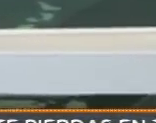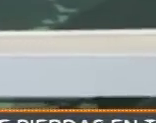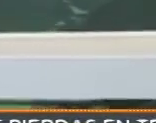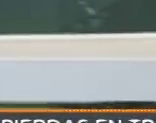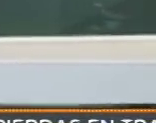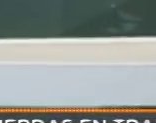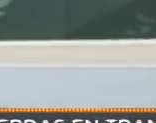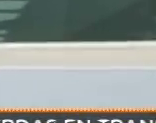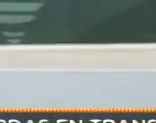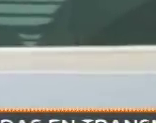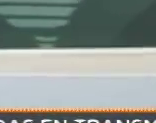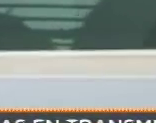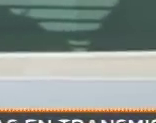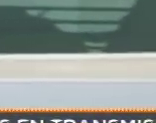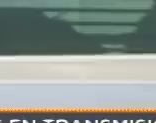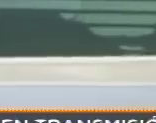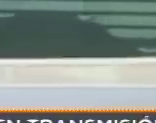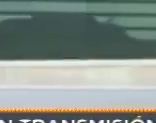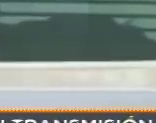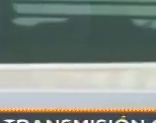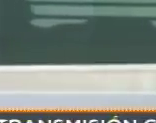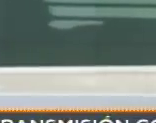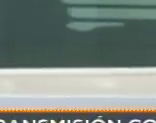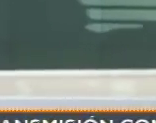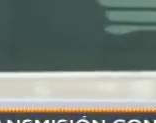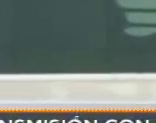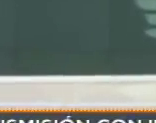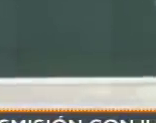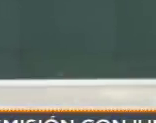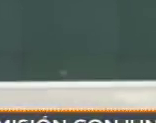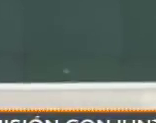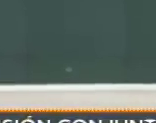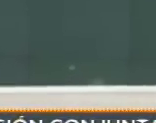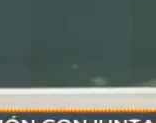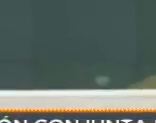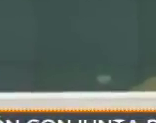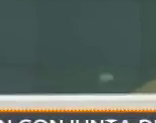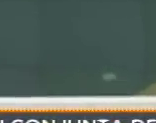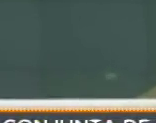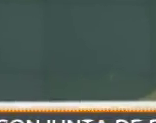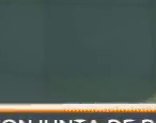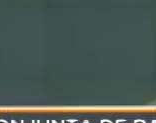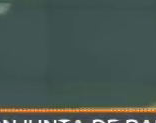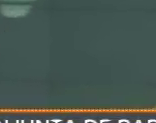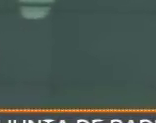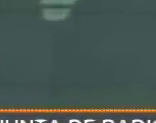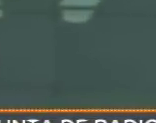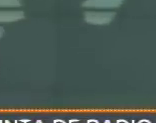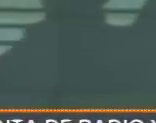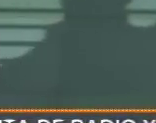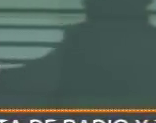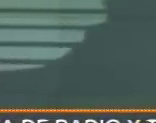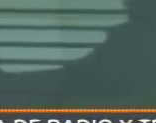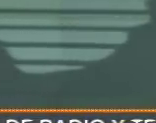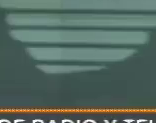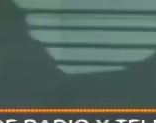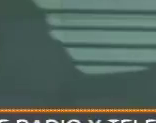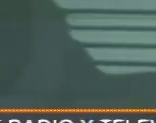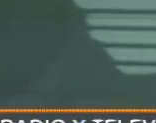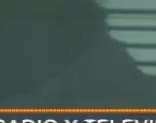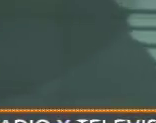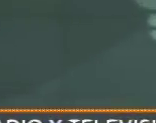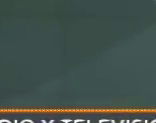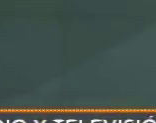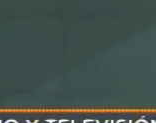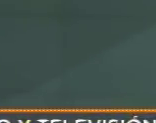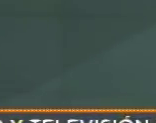de ofrecer soluciones directas a quienes los deseen. Es el primer titular del día y a esta hora le damos la bienvenida a la presente